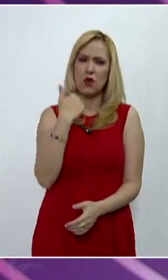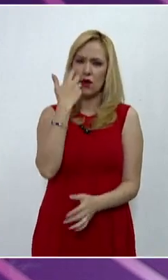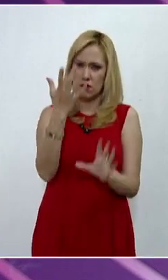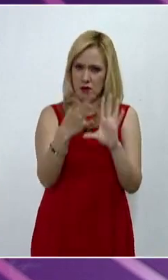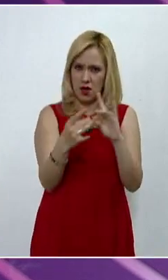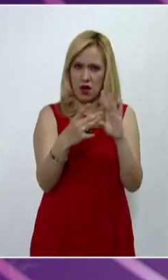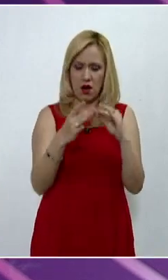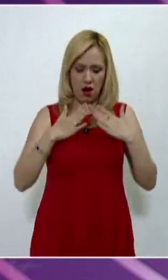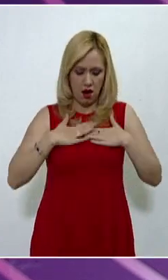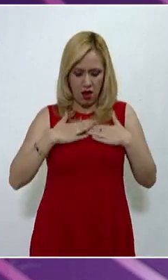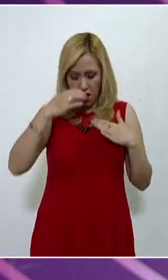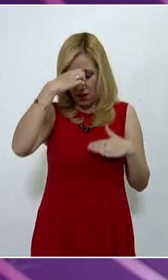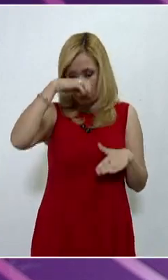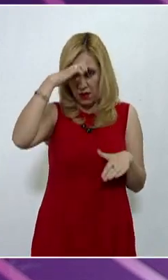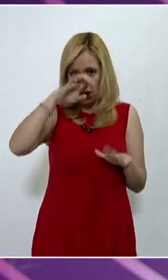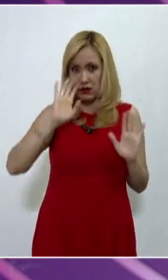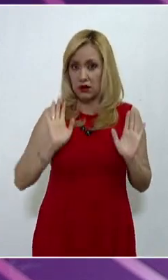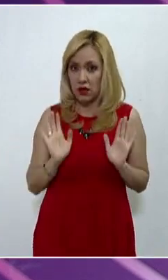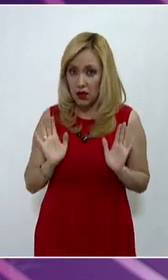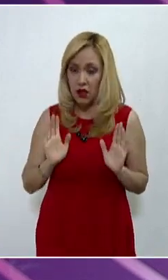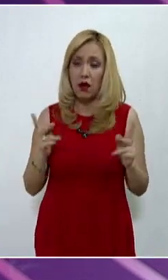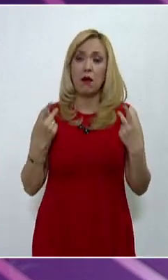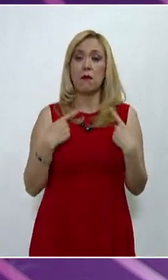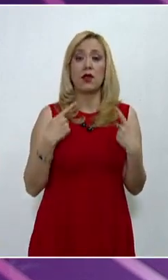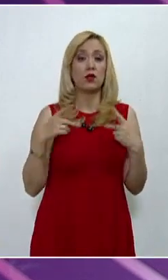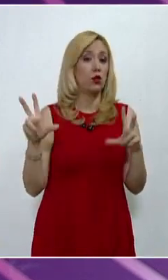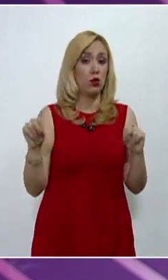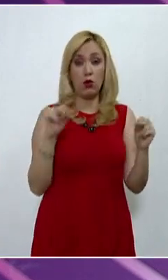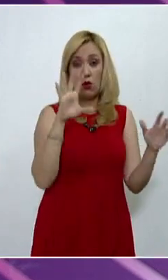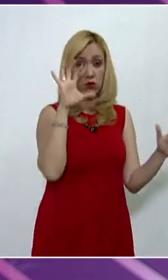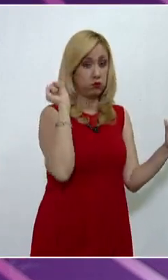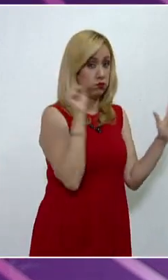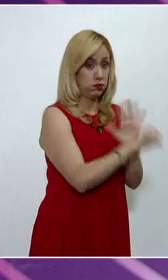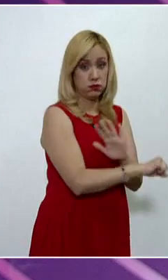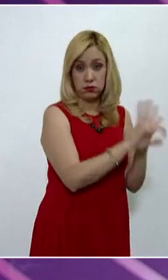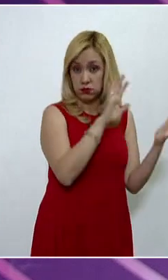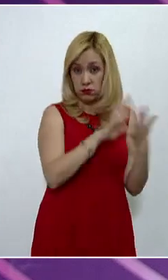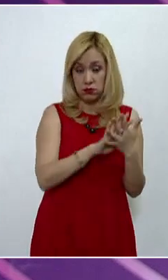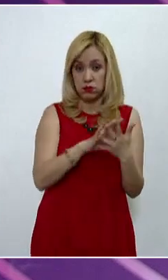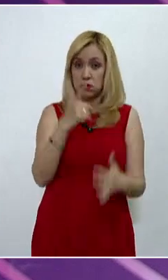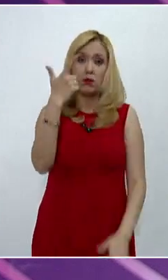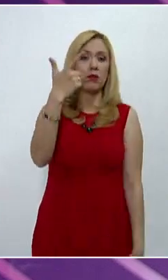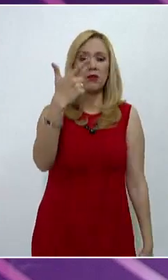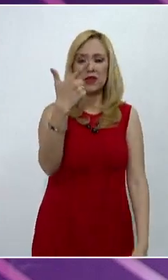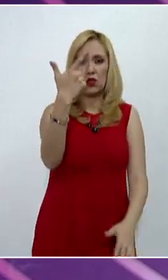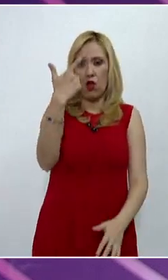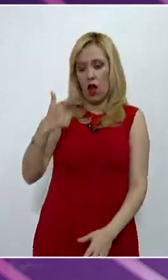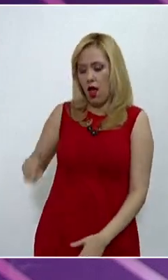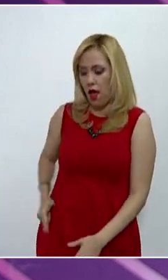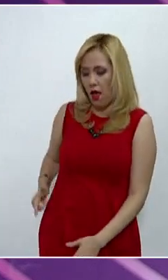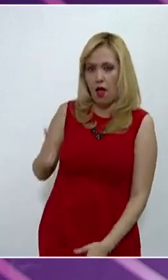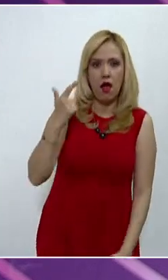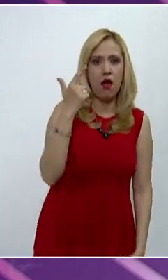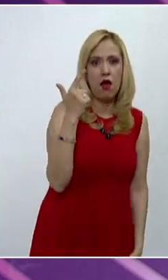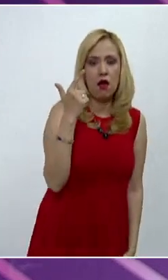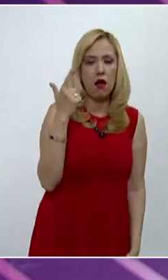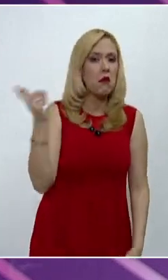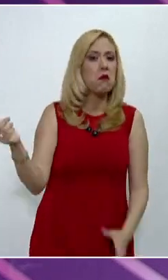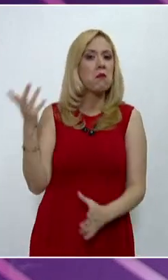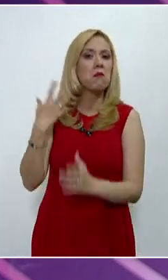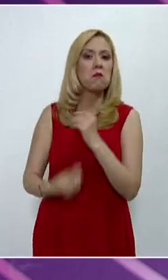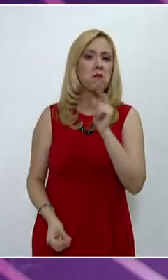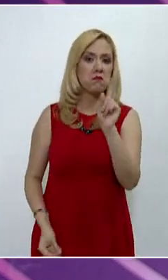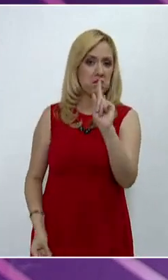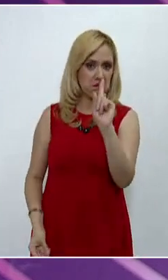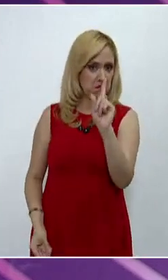Al menos en mi experiencia, la verdad es que las personas que no se quedan detenidas, digamos, por la aportación de un arma, primero no se escapan y el